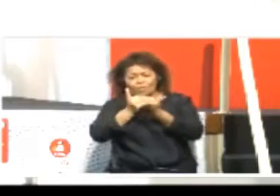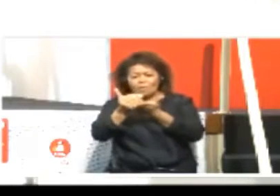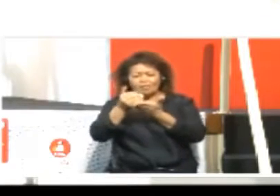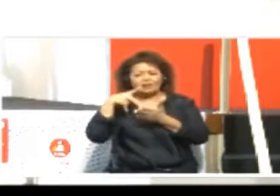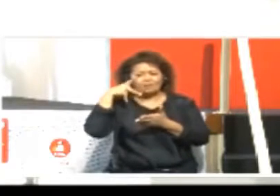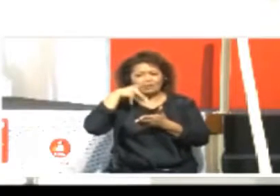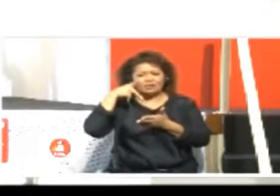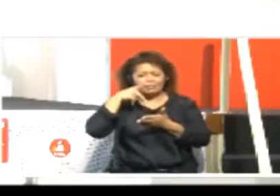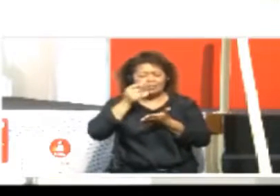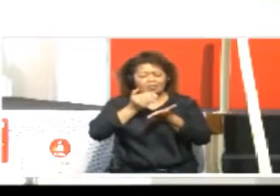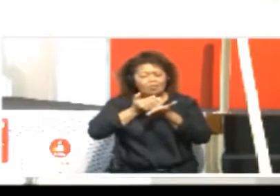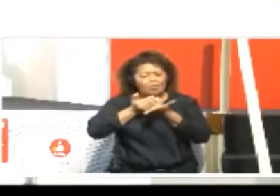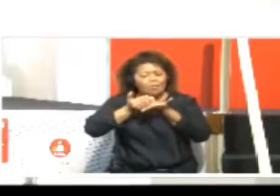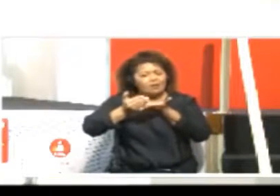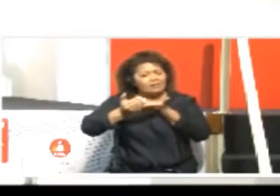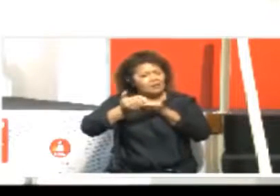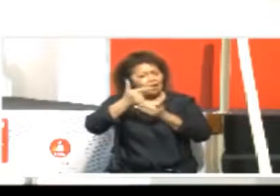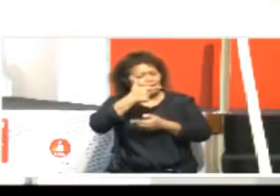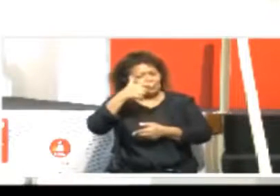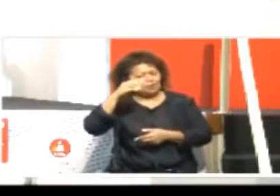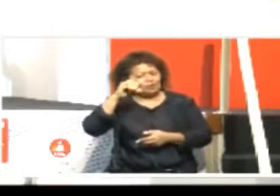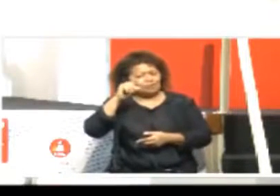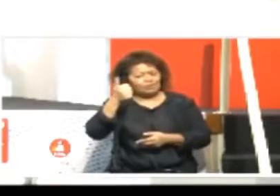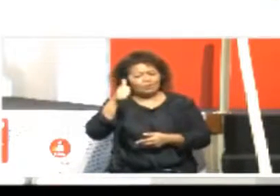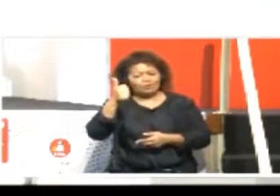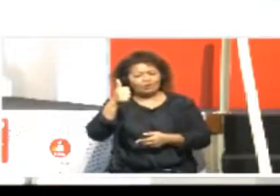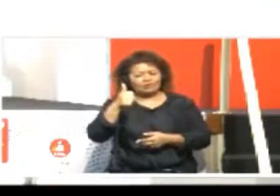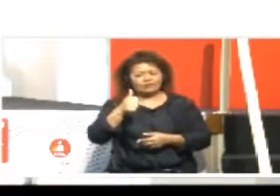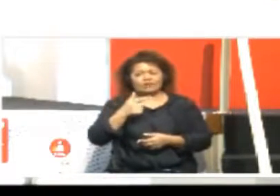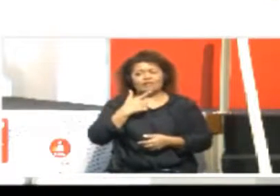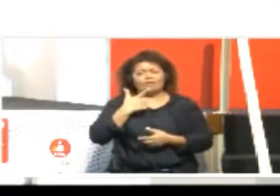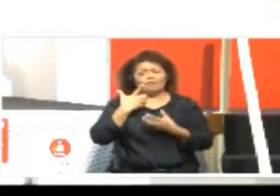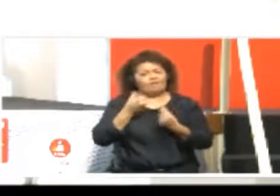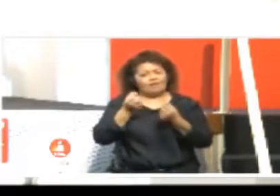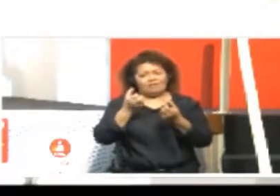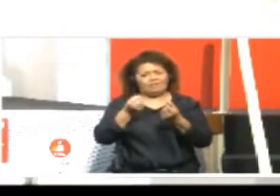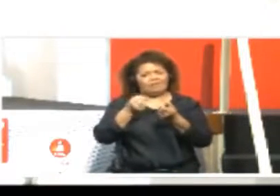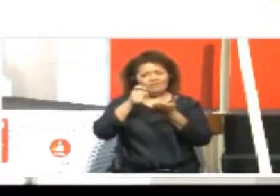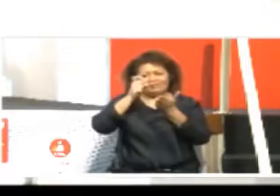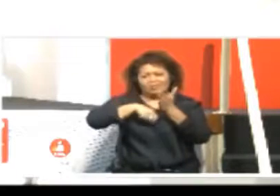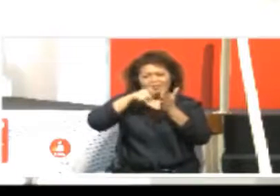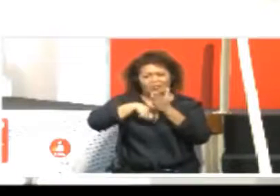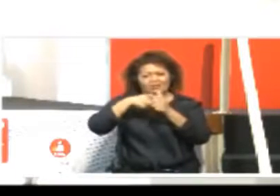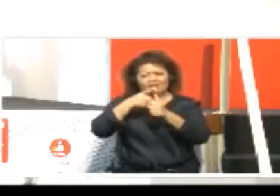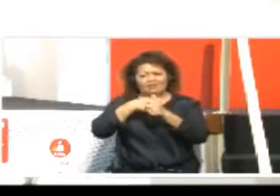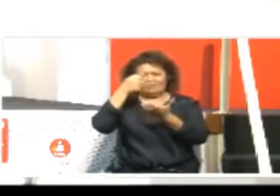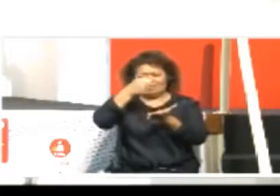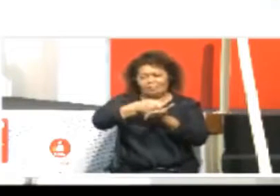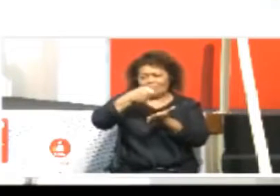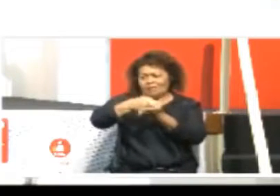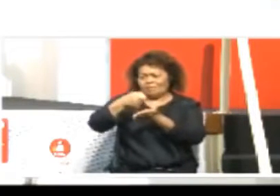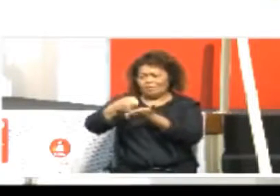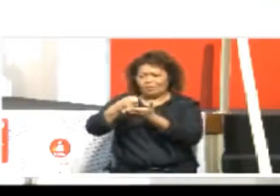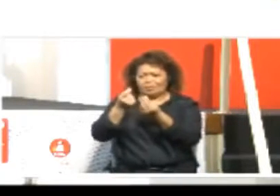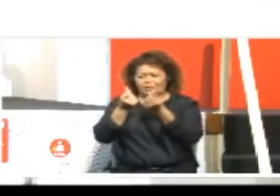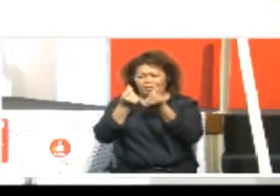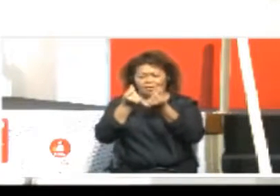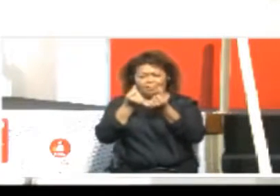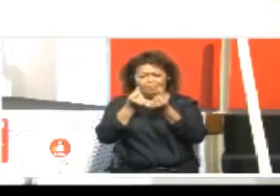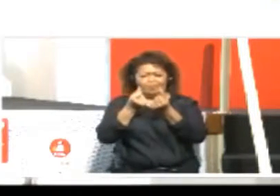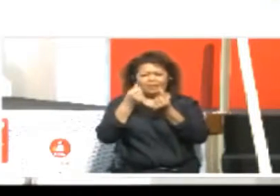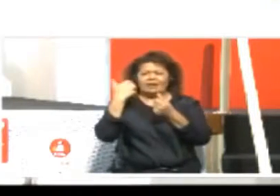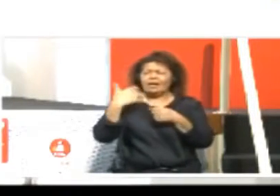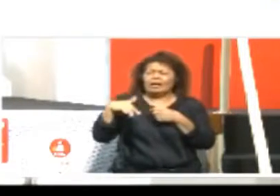poder endeudarnos. Adivine qué hicieron. Gastaron excesivamente en el 2010 porque sabían que